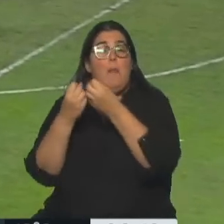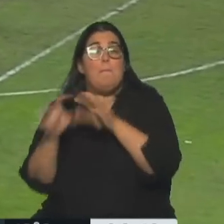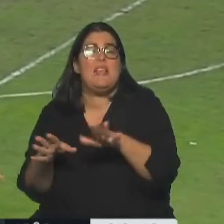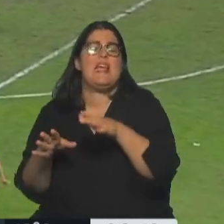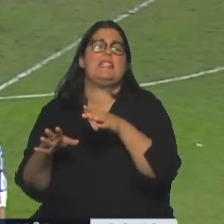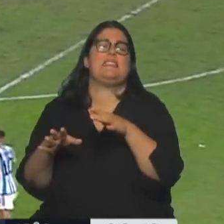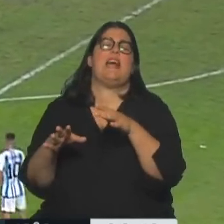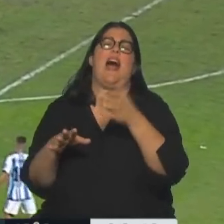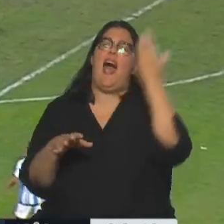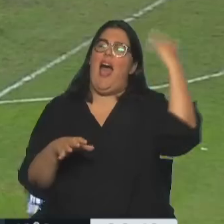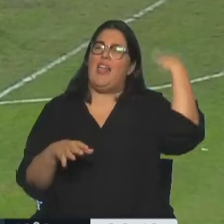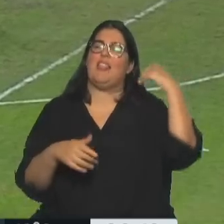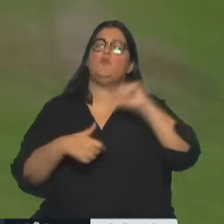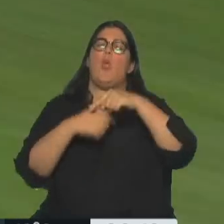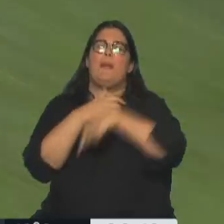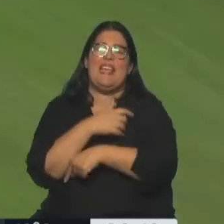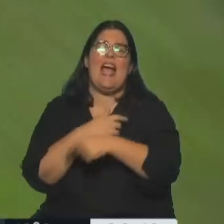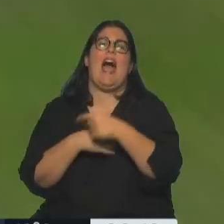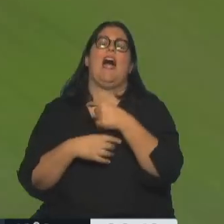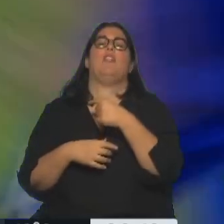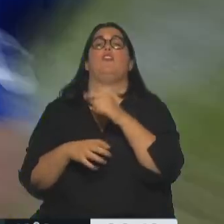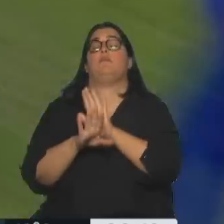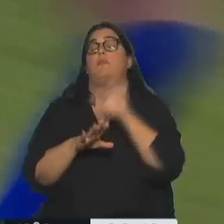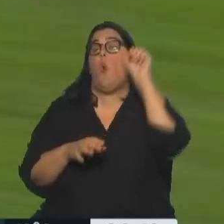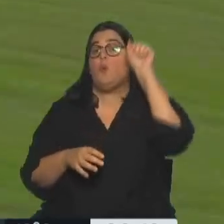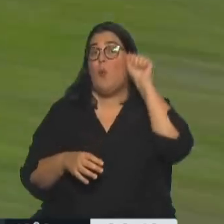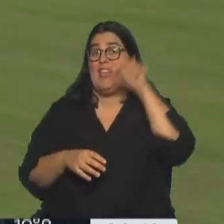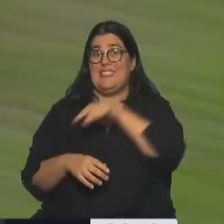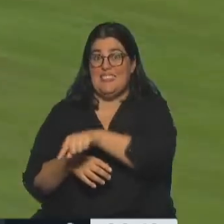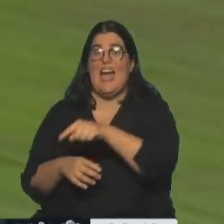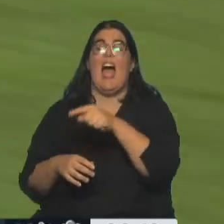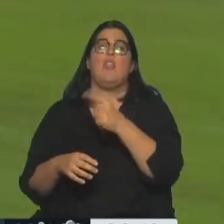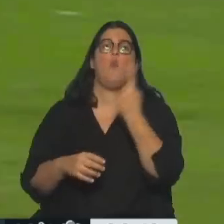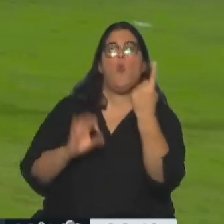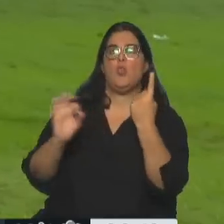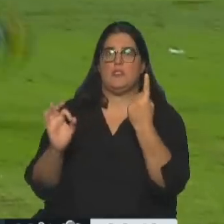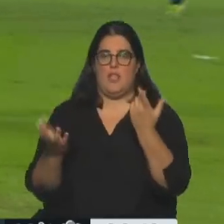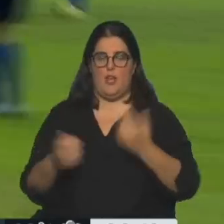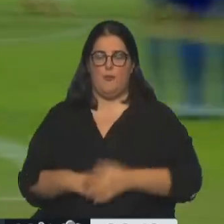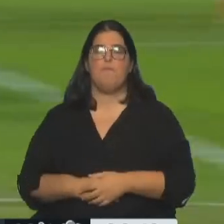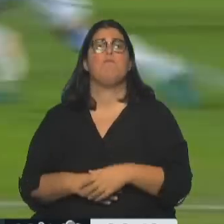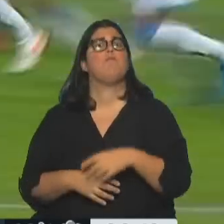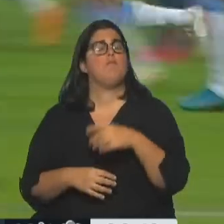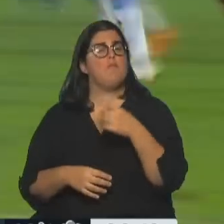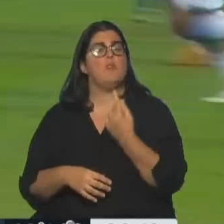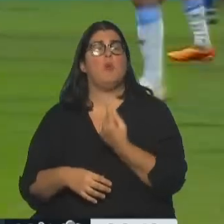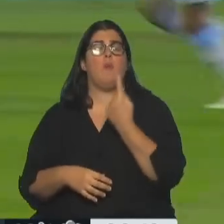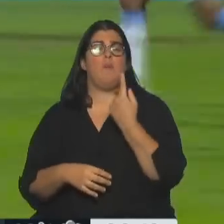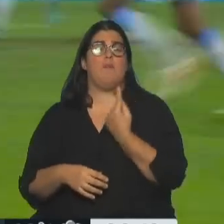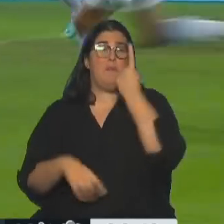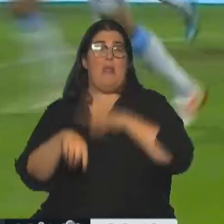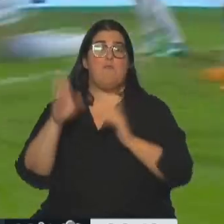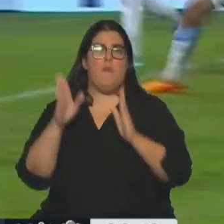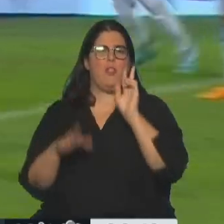sudamericano, cuando va a golpear el equipo uzbeco, Uzbekistán, que ganaba 1-0. Bien habilitado, ¿no? Porque primero, el primer golpe de vista parece